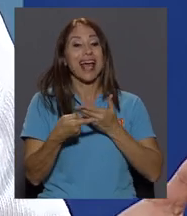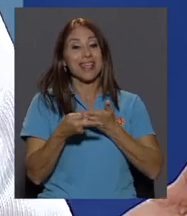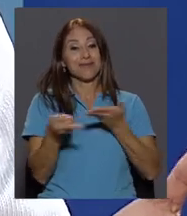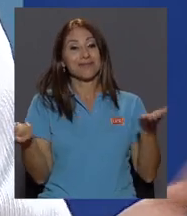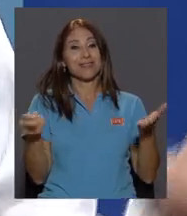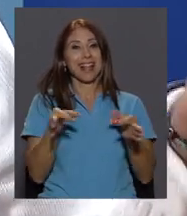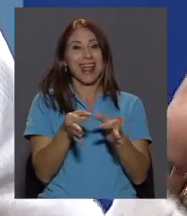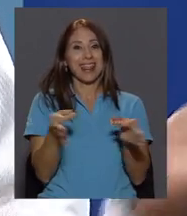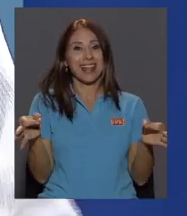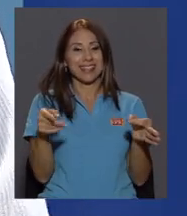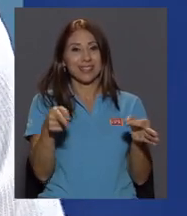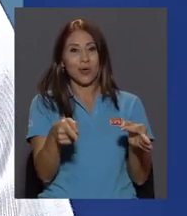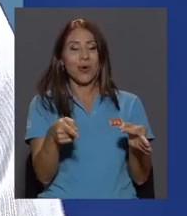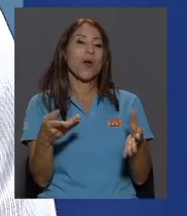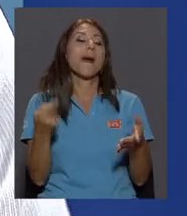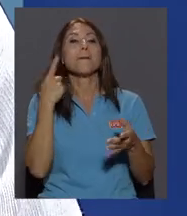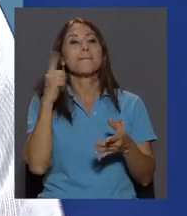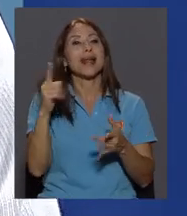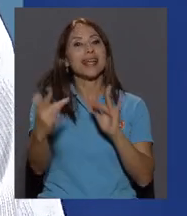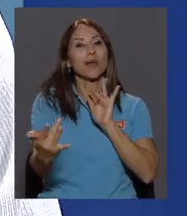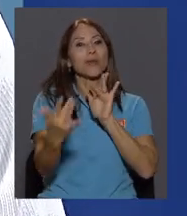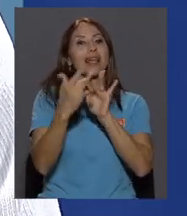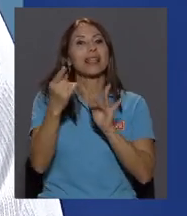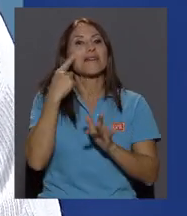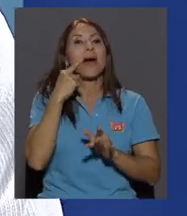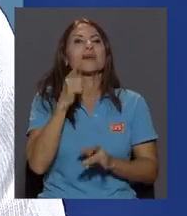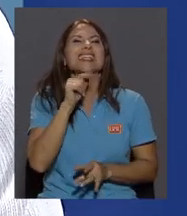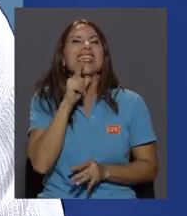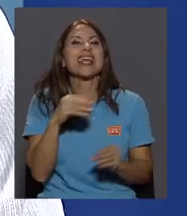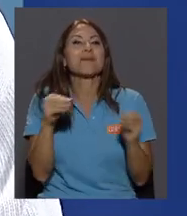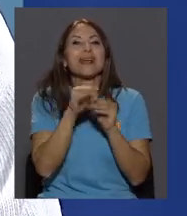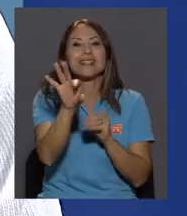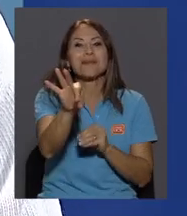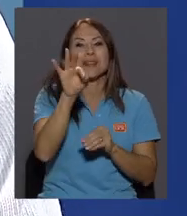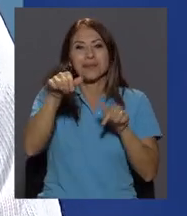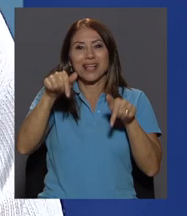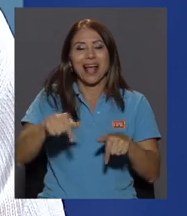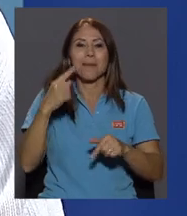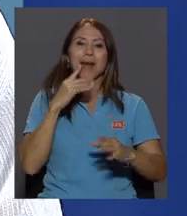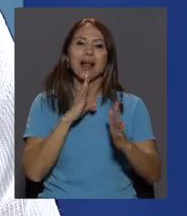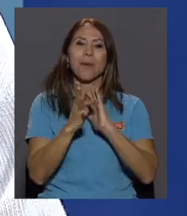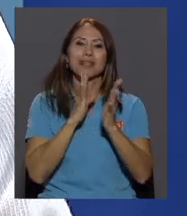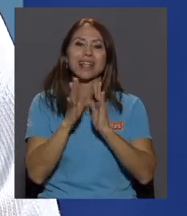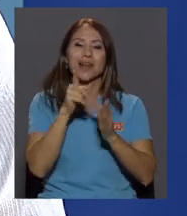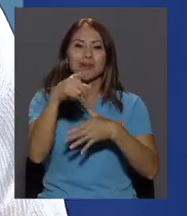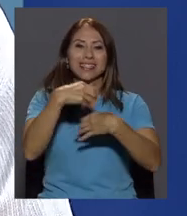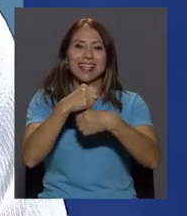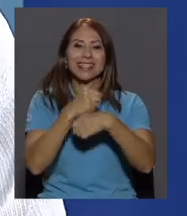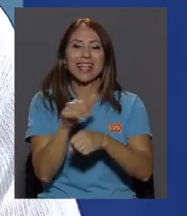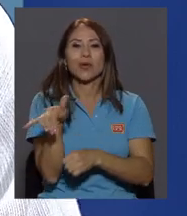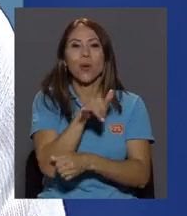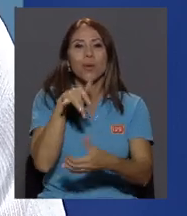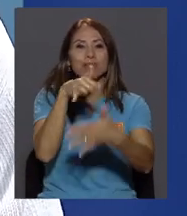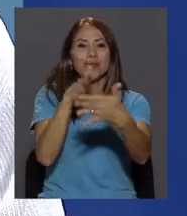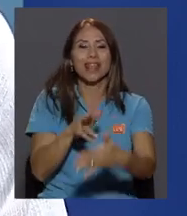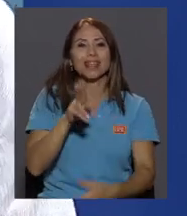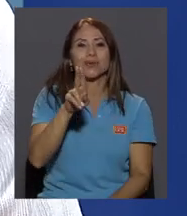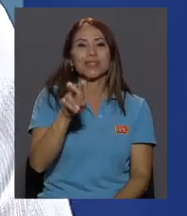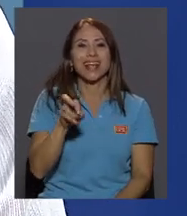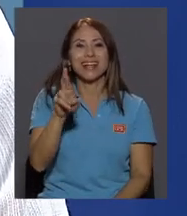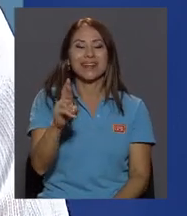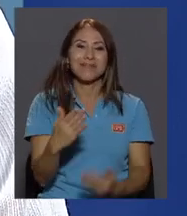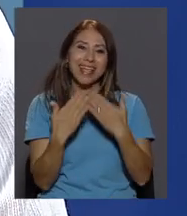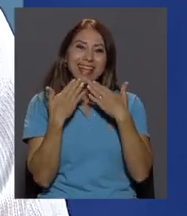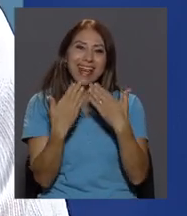dirección para que me contacte y veamos quiénes más podemos traer por acá para conversar de eso que están haciendo como estudiantes cr